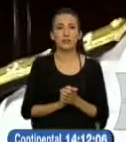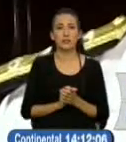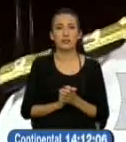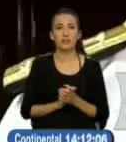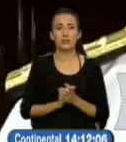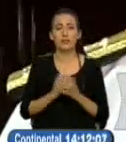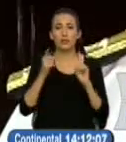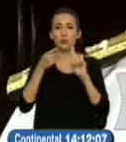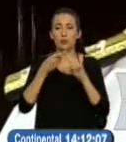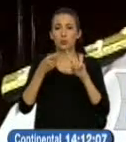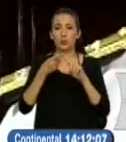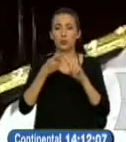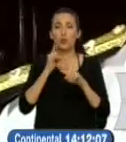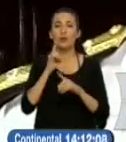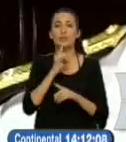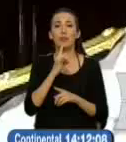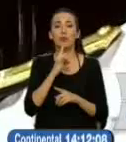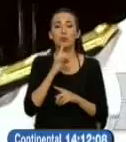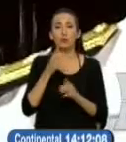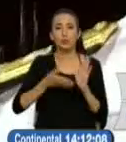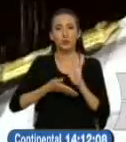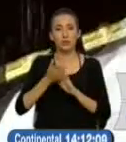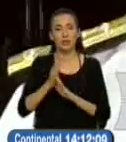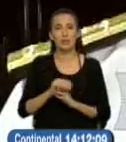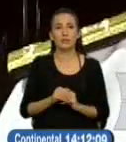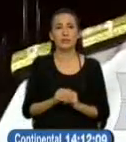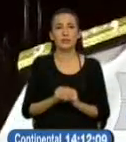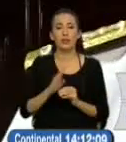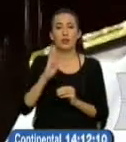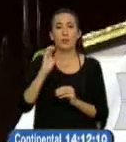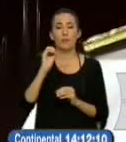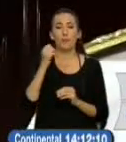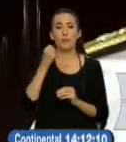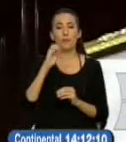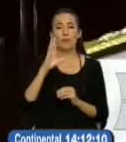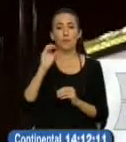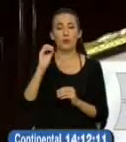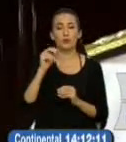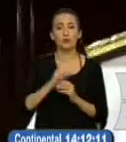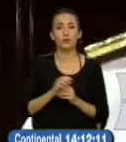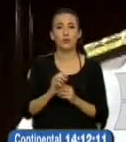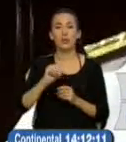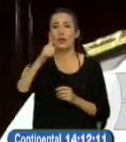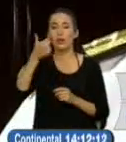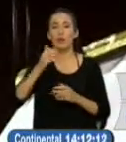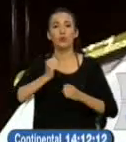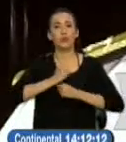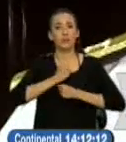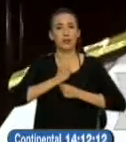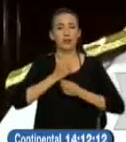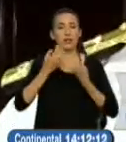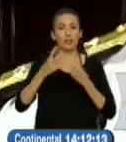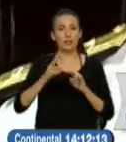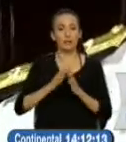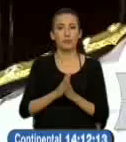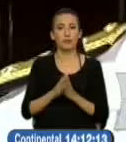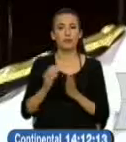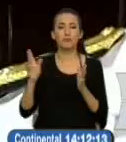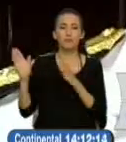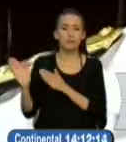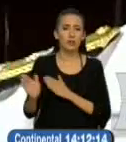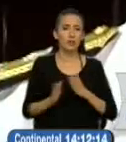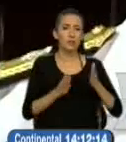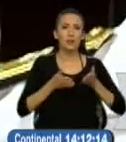Norfolk, Virginia, en Estados Unidos, en Boston, en Canadá. Entonces, ellos tienen unas planificaciones